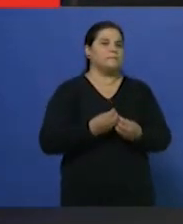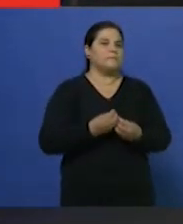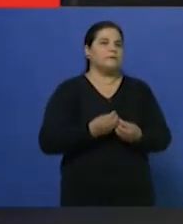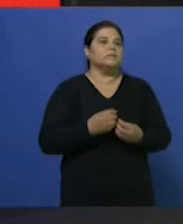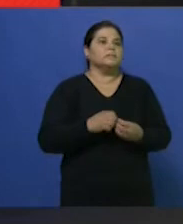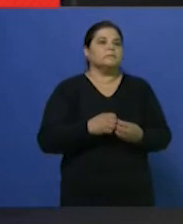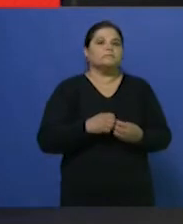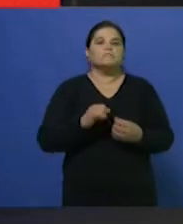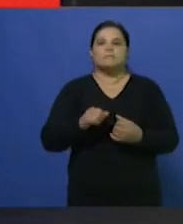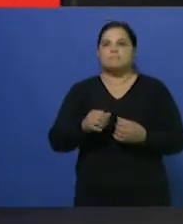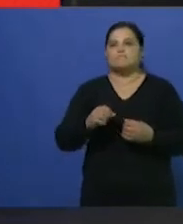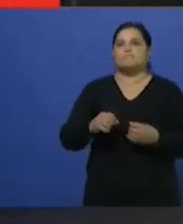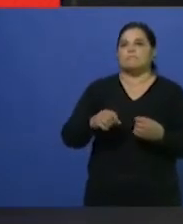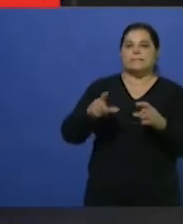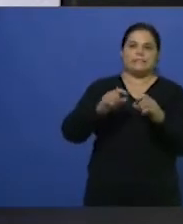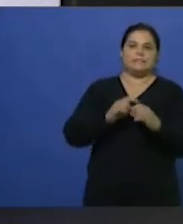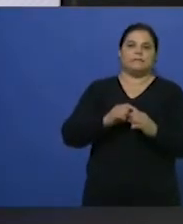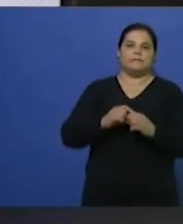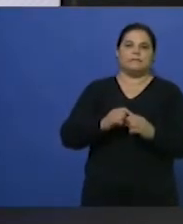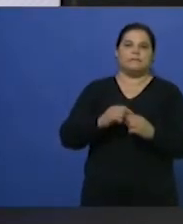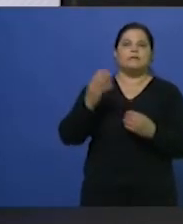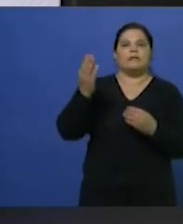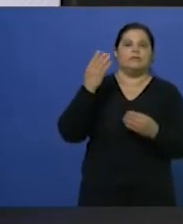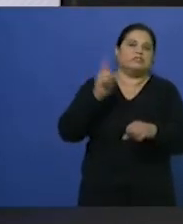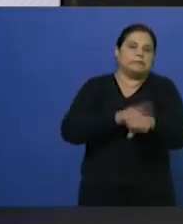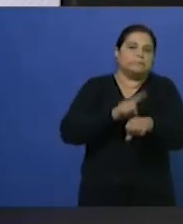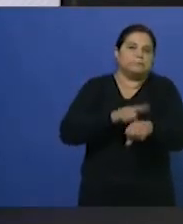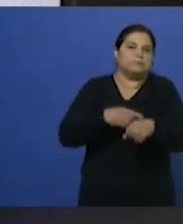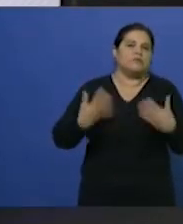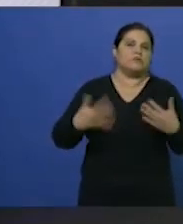la nota mucho más, pero los tiempos obviamente nos corren porque ya viene tu programa, así que te pido, seguro.